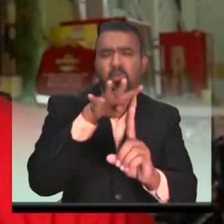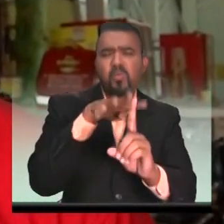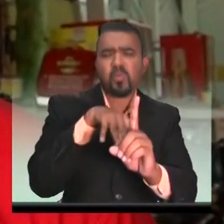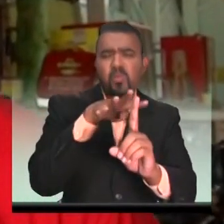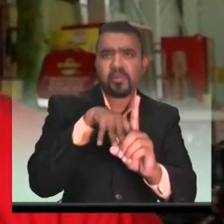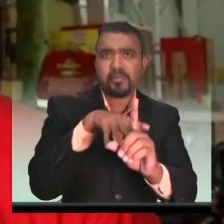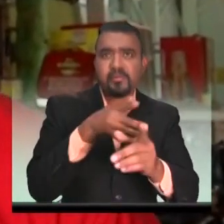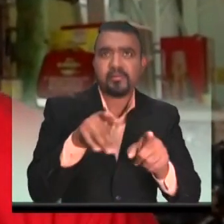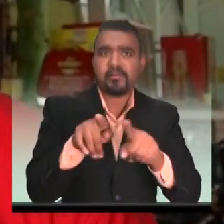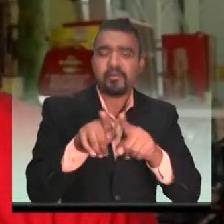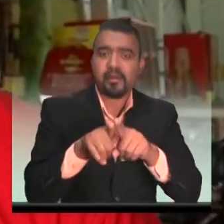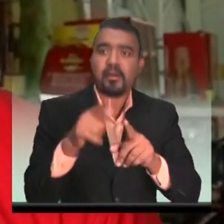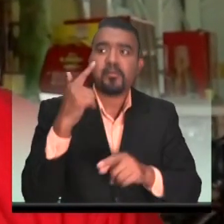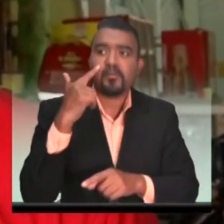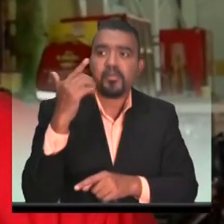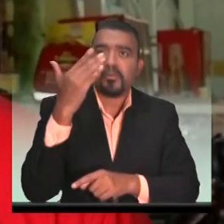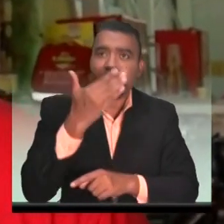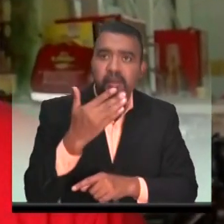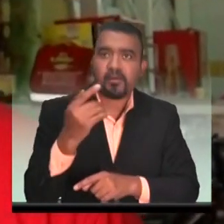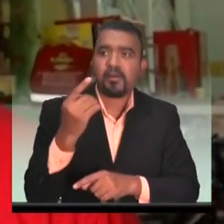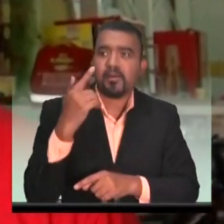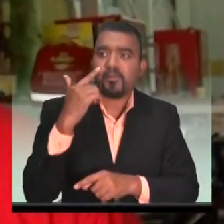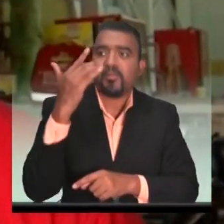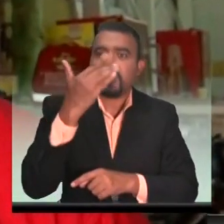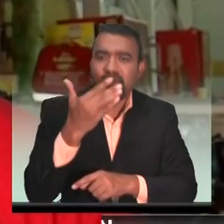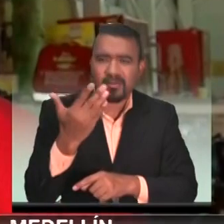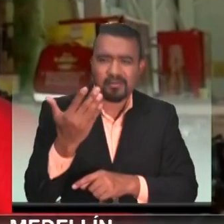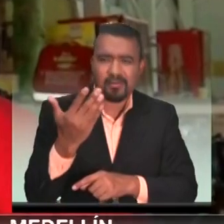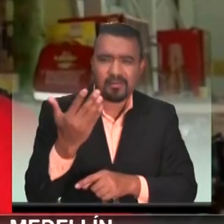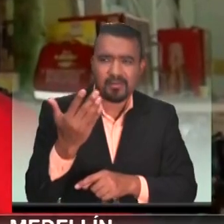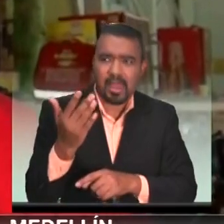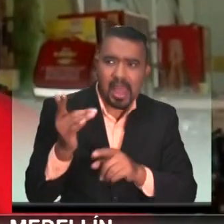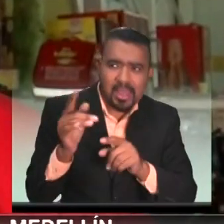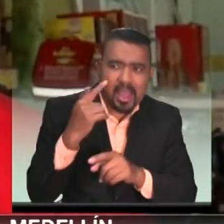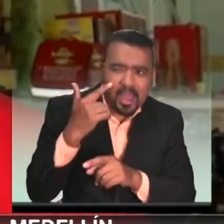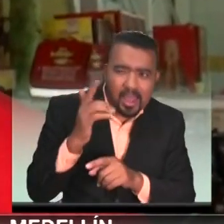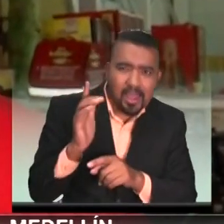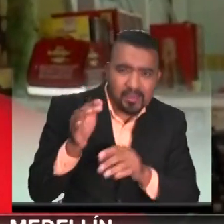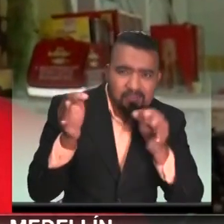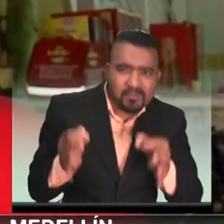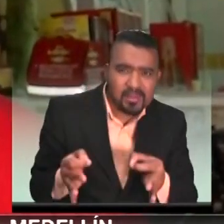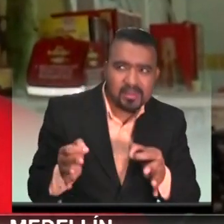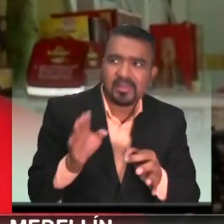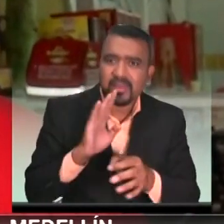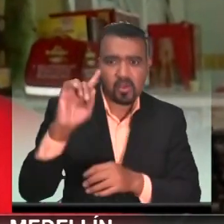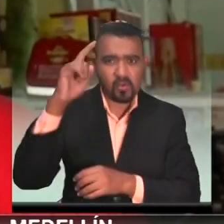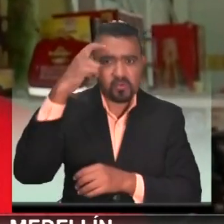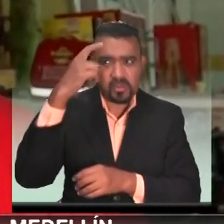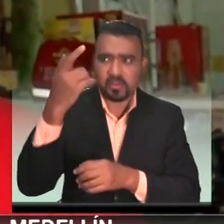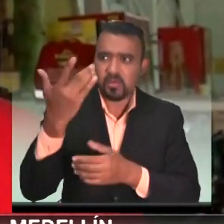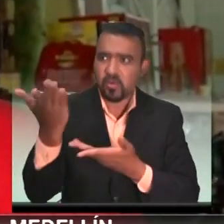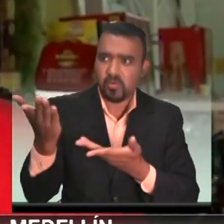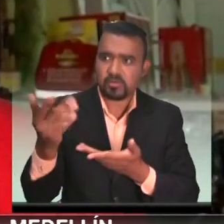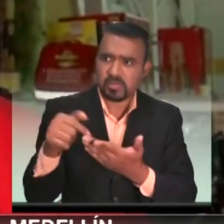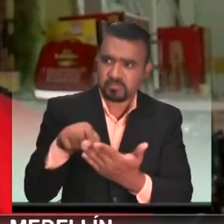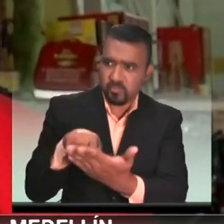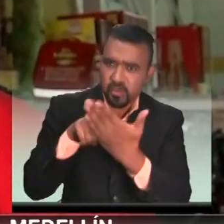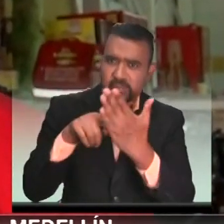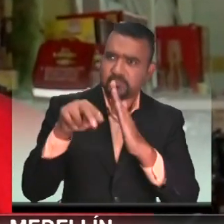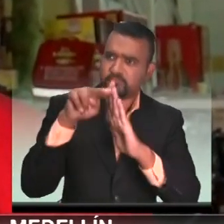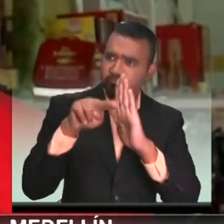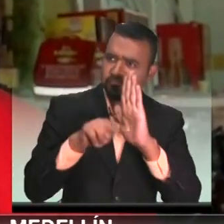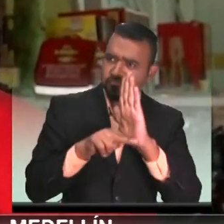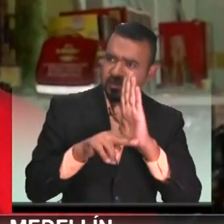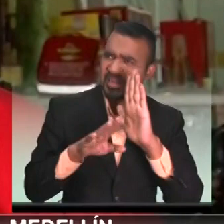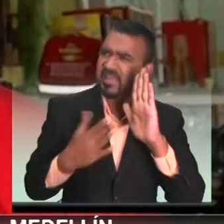se está empezando a hacer una prueba piloto y no tenemos ningún ente gubernamental que se haya pronunciado a darnos unas pautas exactas de